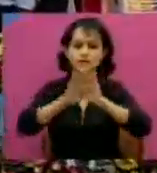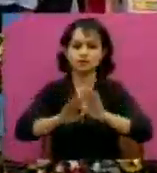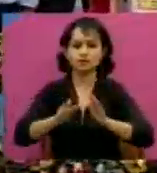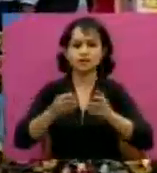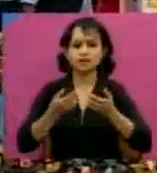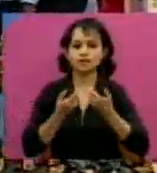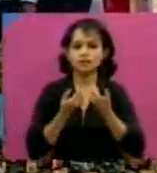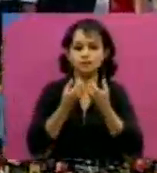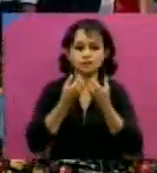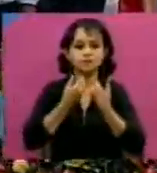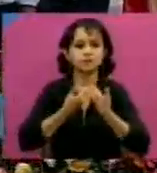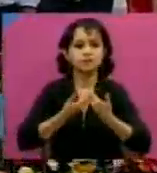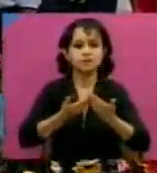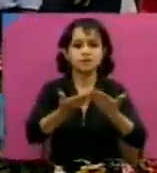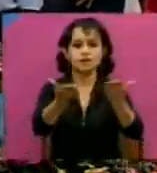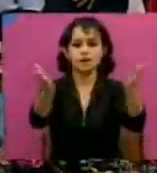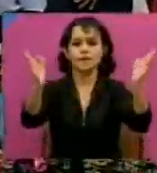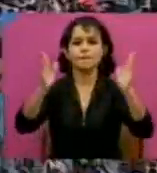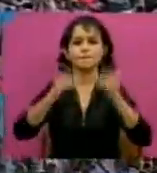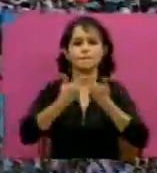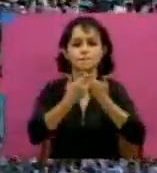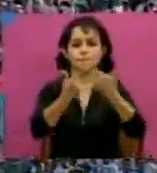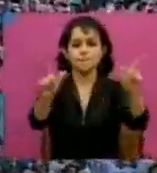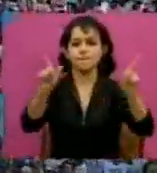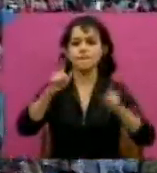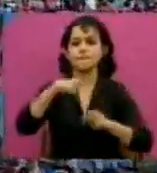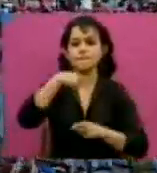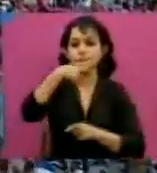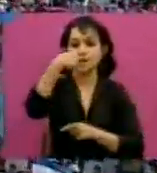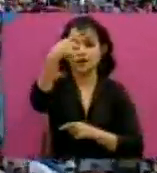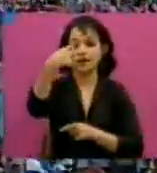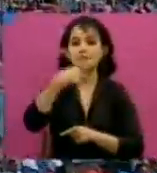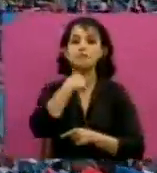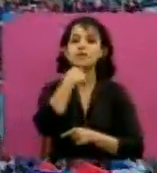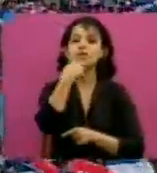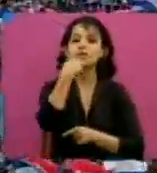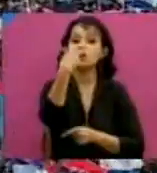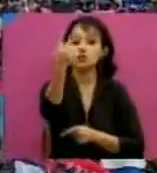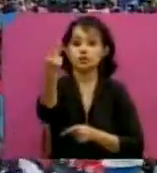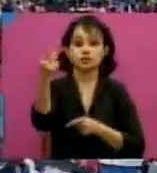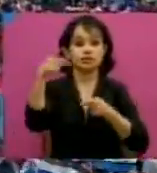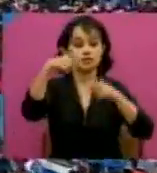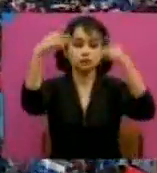de la cárcel mis palabras hacia la lluvia,